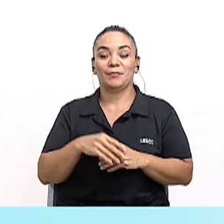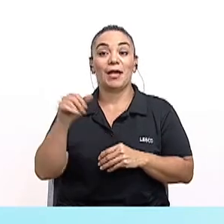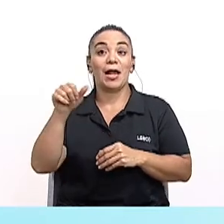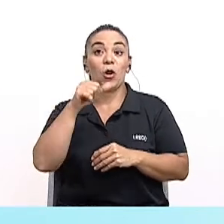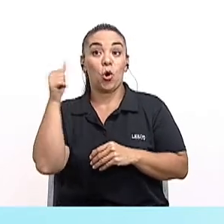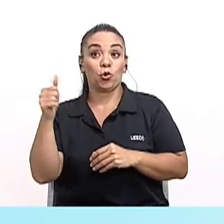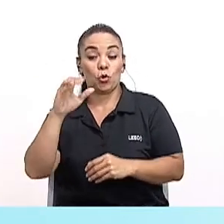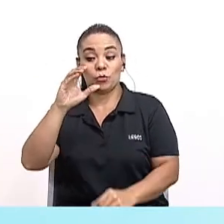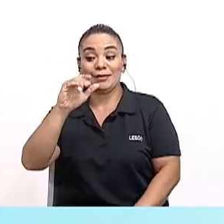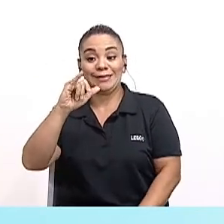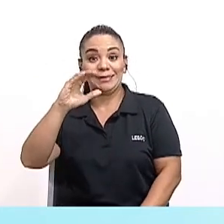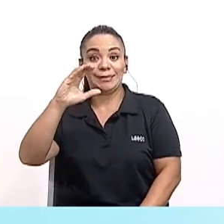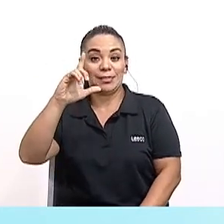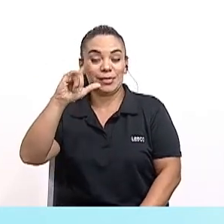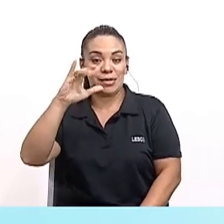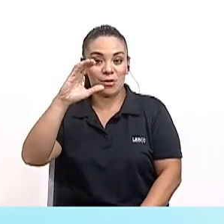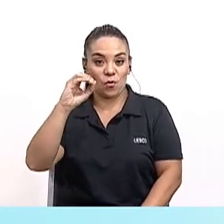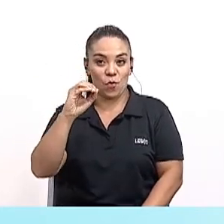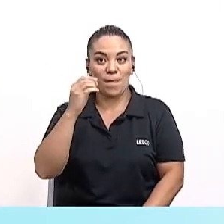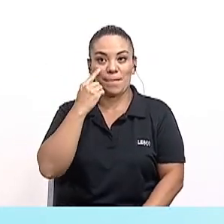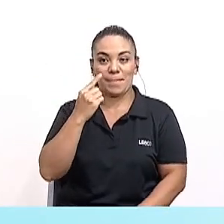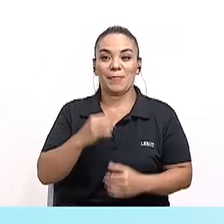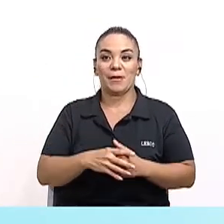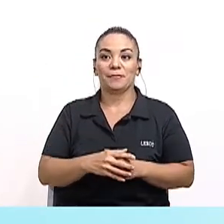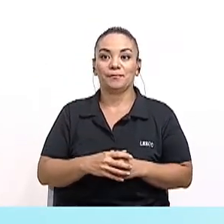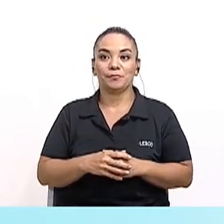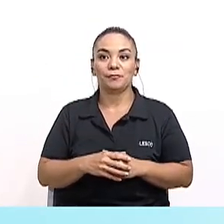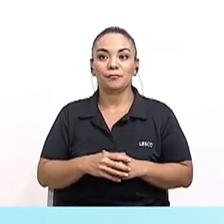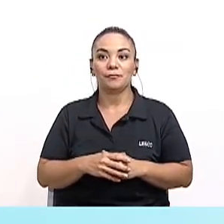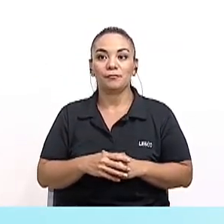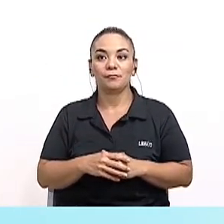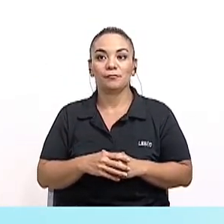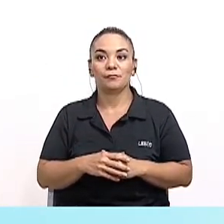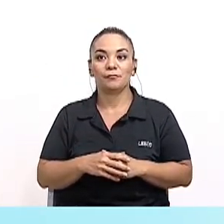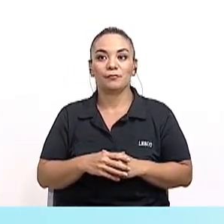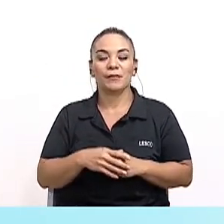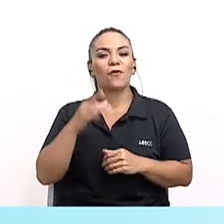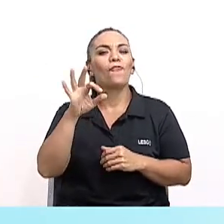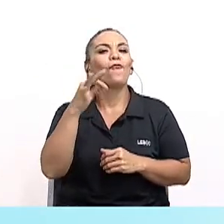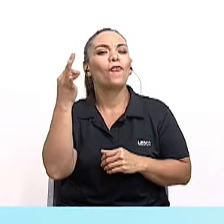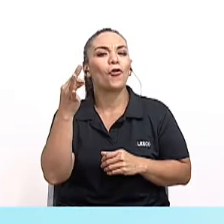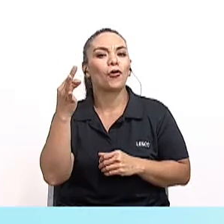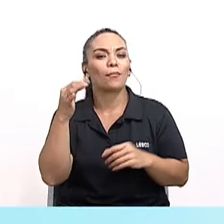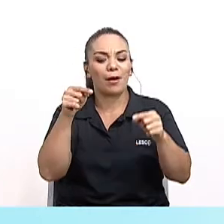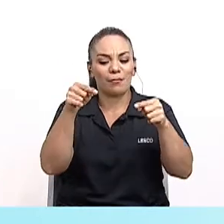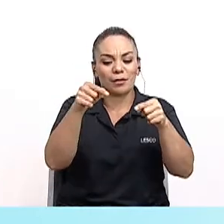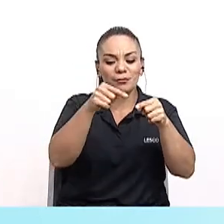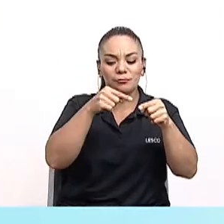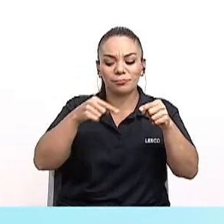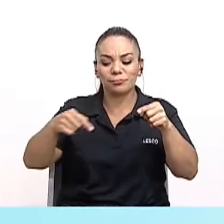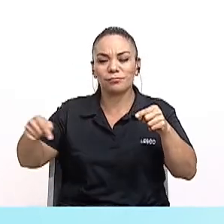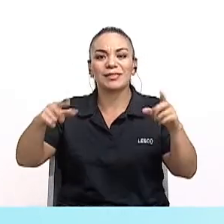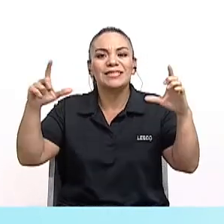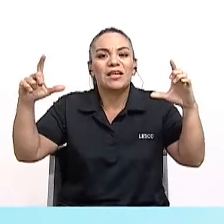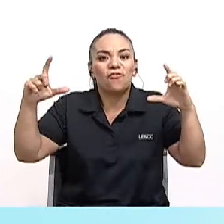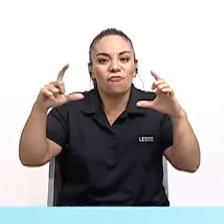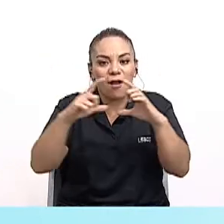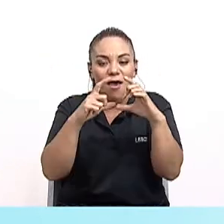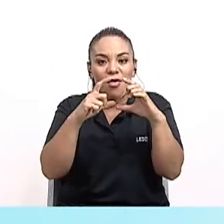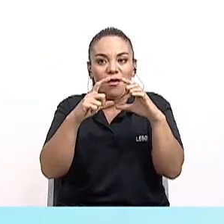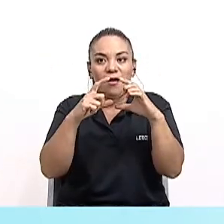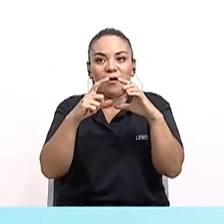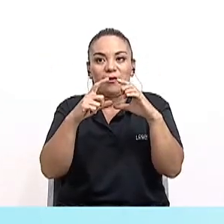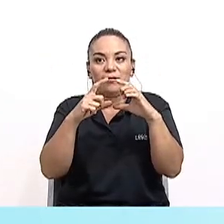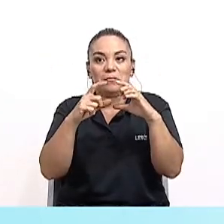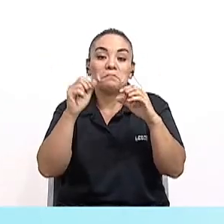cíclico, que es el siguiente. Ok, los cíclicos tienen una forma geométrica cerrada. En este caso yo podría comparar esta forma